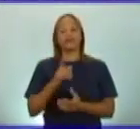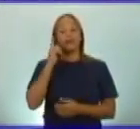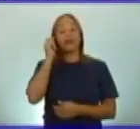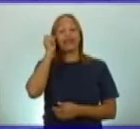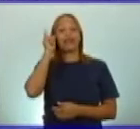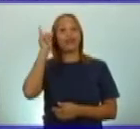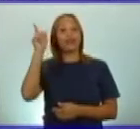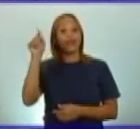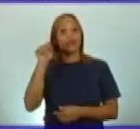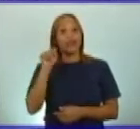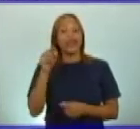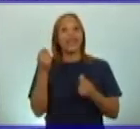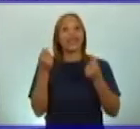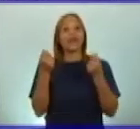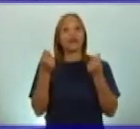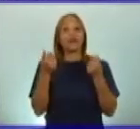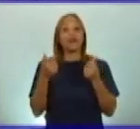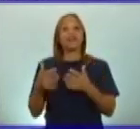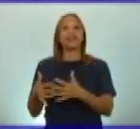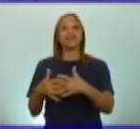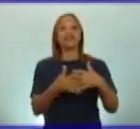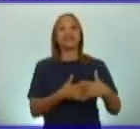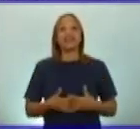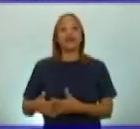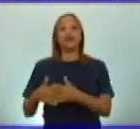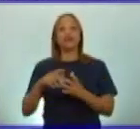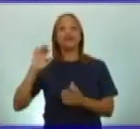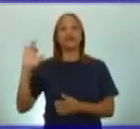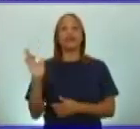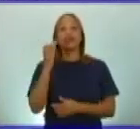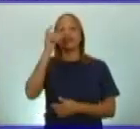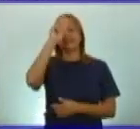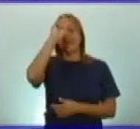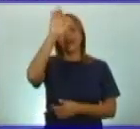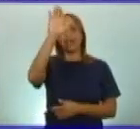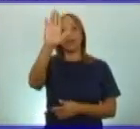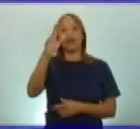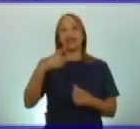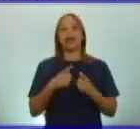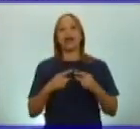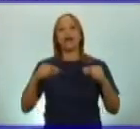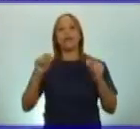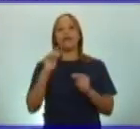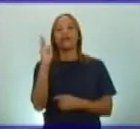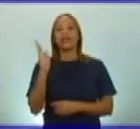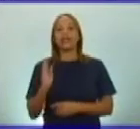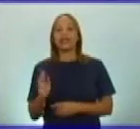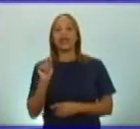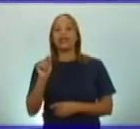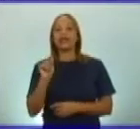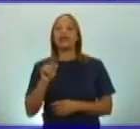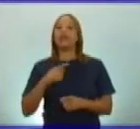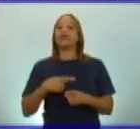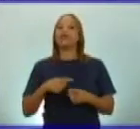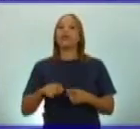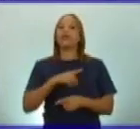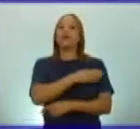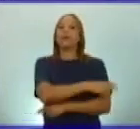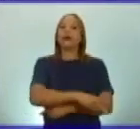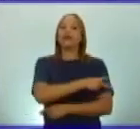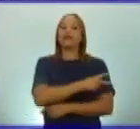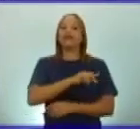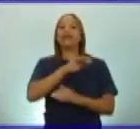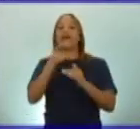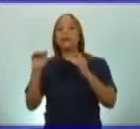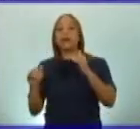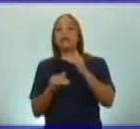idea, la economía de Reino Unido, Francia, Alemania, Japón e Italia, juntas las 5, eran inferior